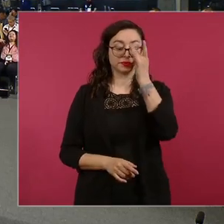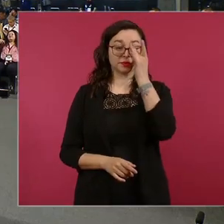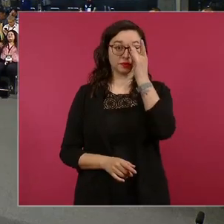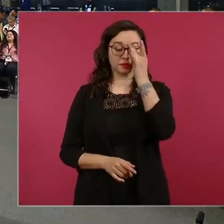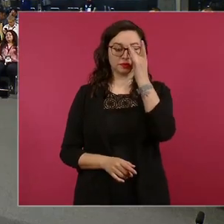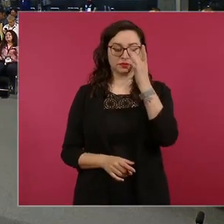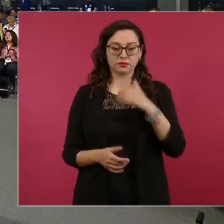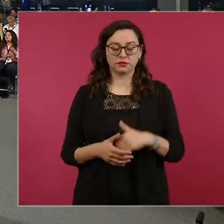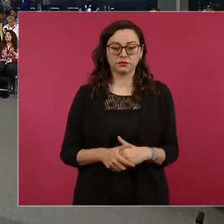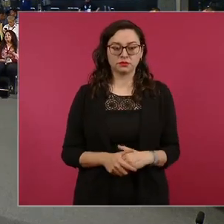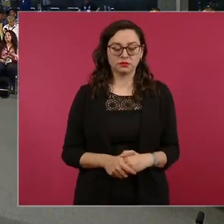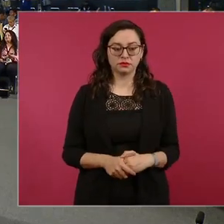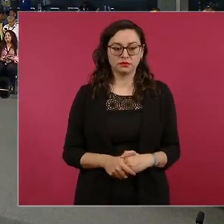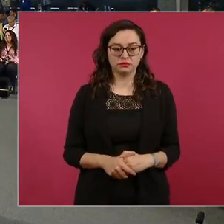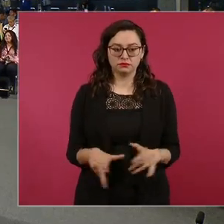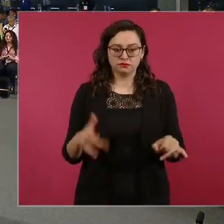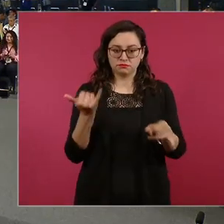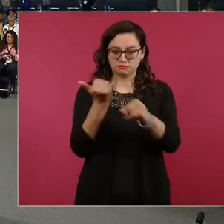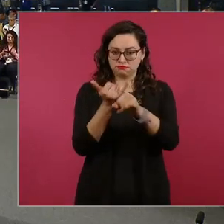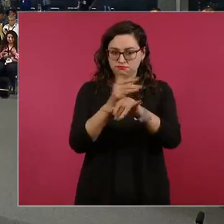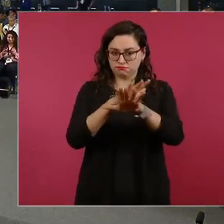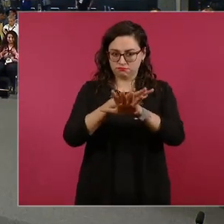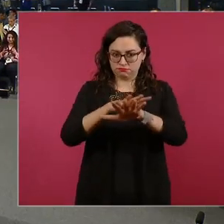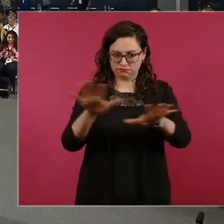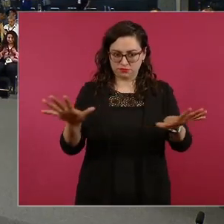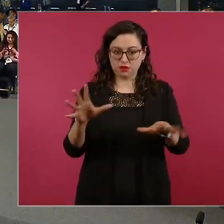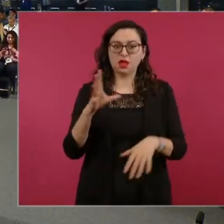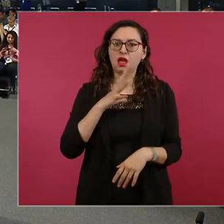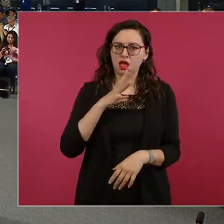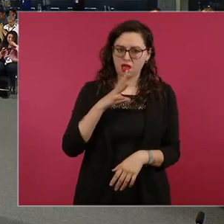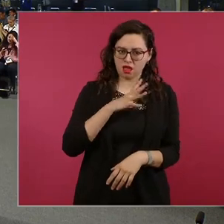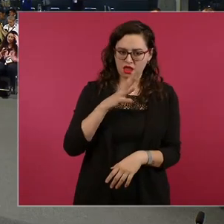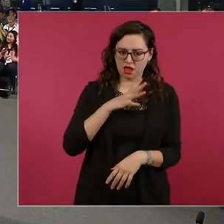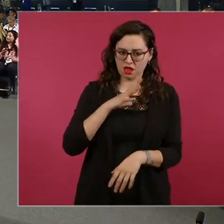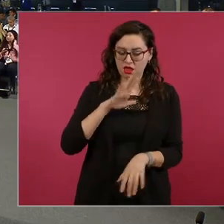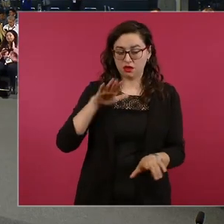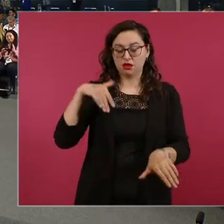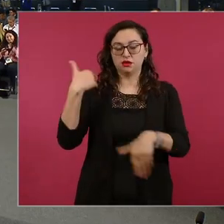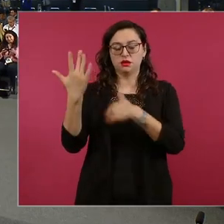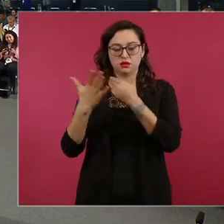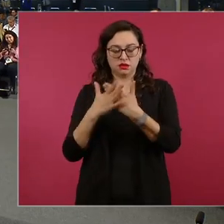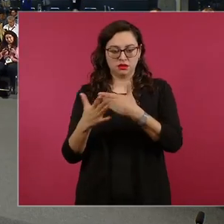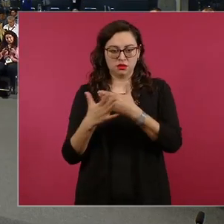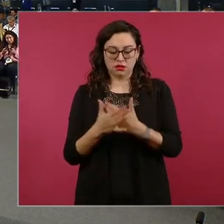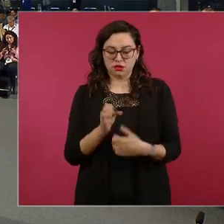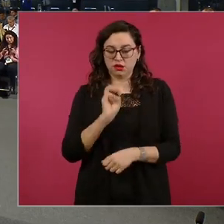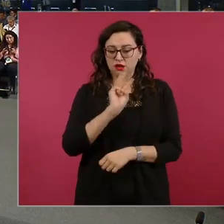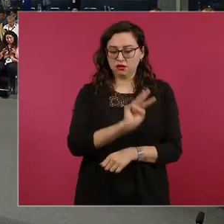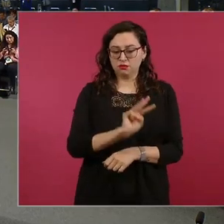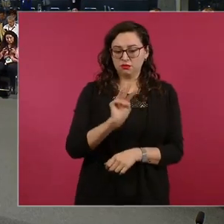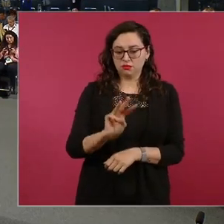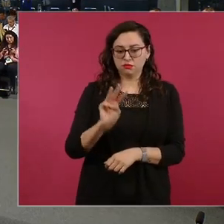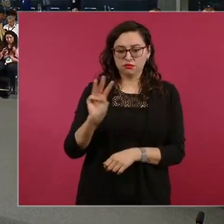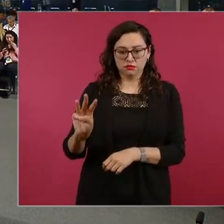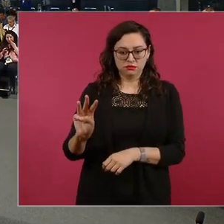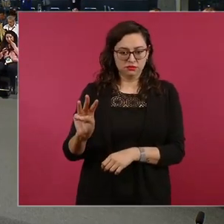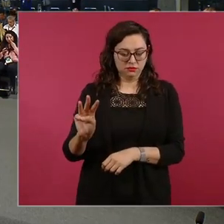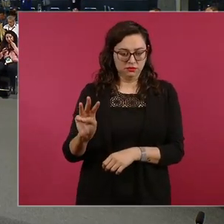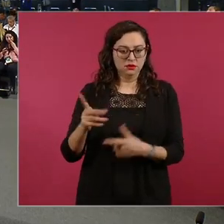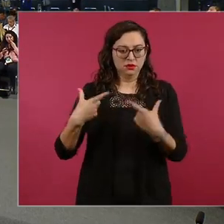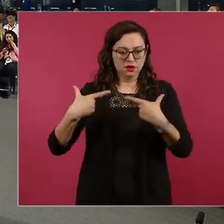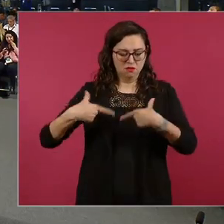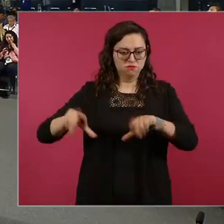Bueno, pues ya está la información en lo general y se va a subir